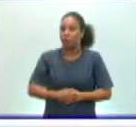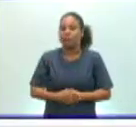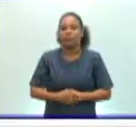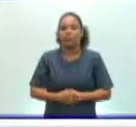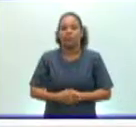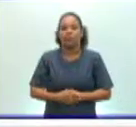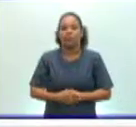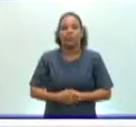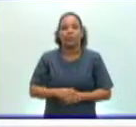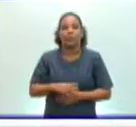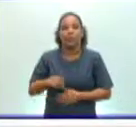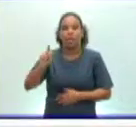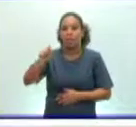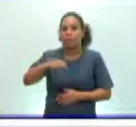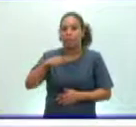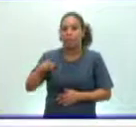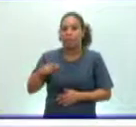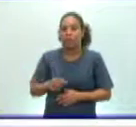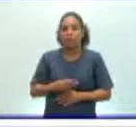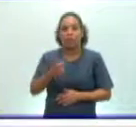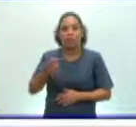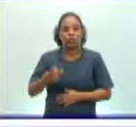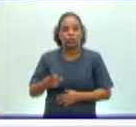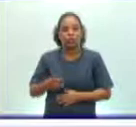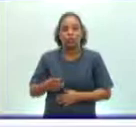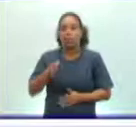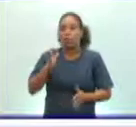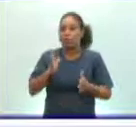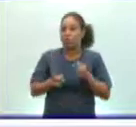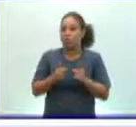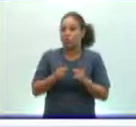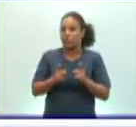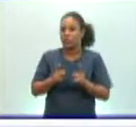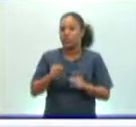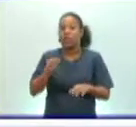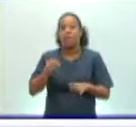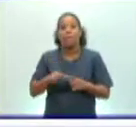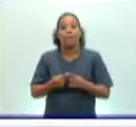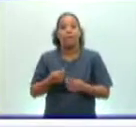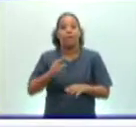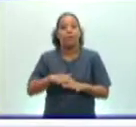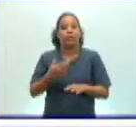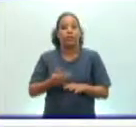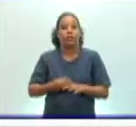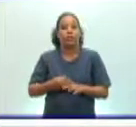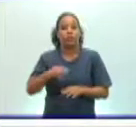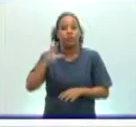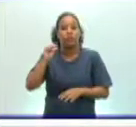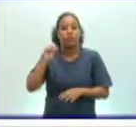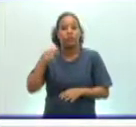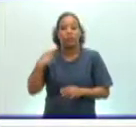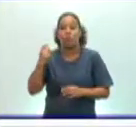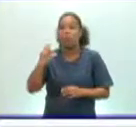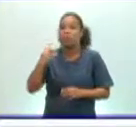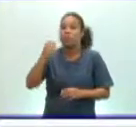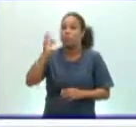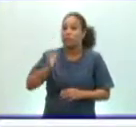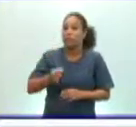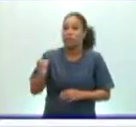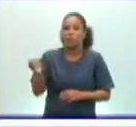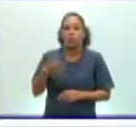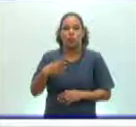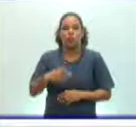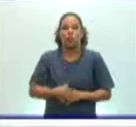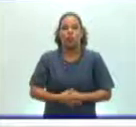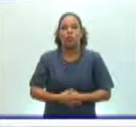hayan marcado en su figura los segmentos, para que determinen entonces si es verídico o